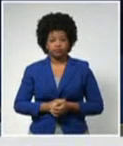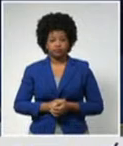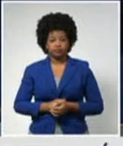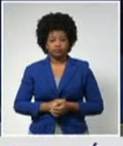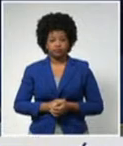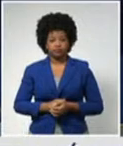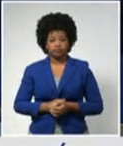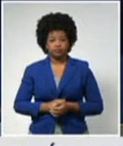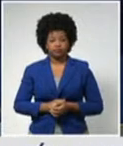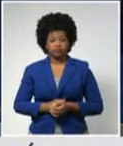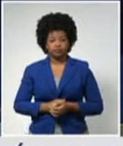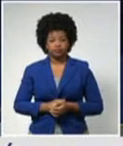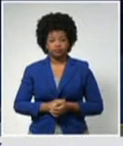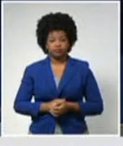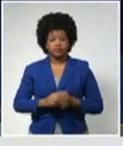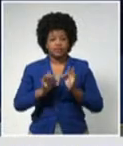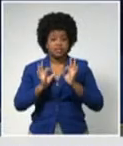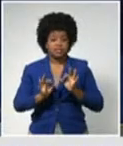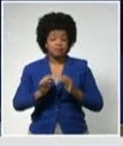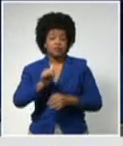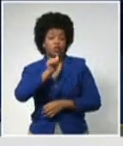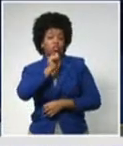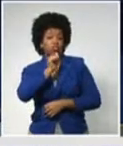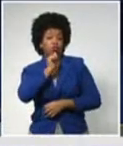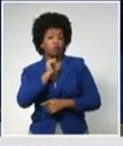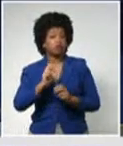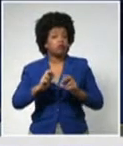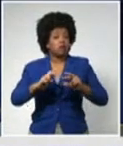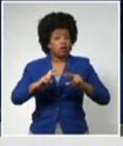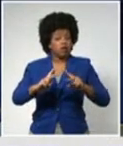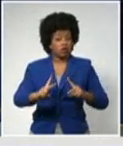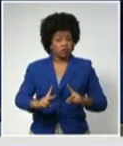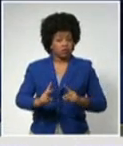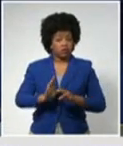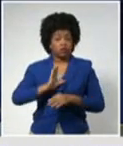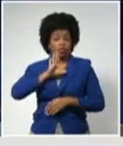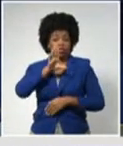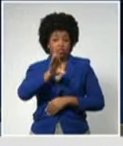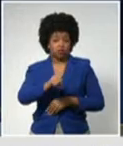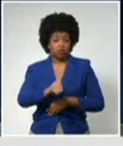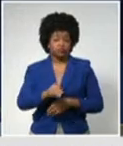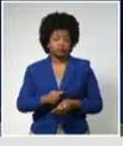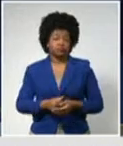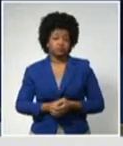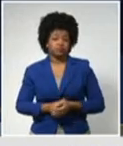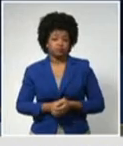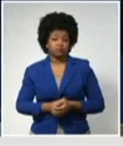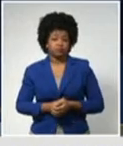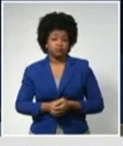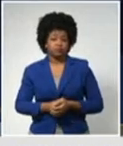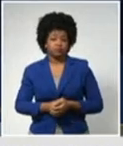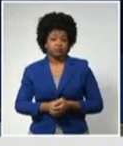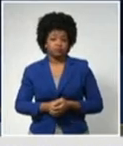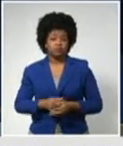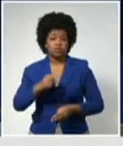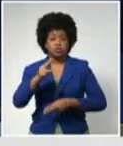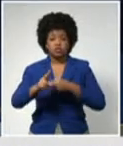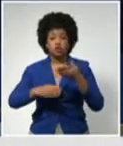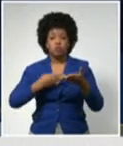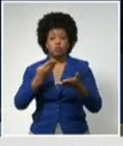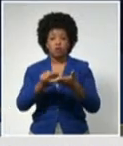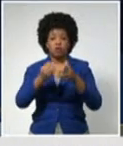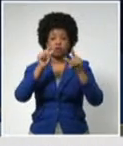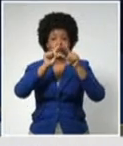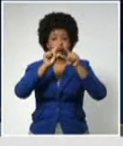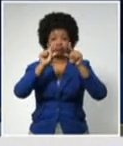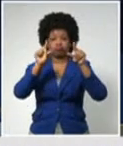Como siempre ya me preguntan, para ratificar lo que hemos dicho otras veces, se procesaron muestras de todos los territorios,